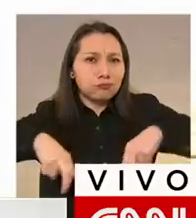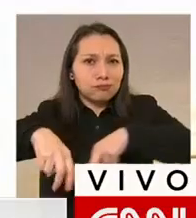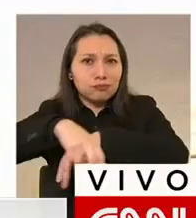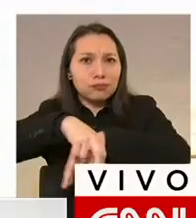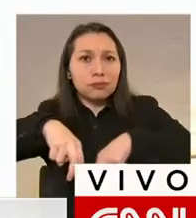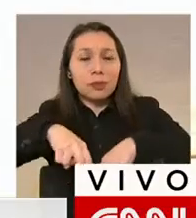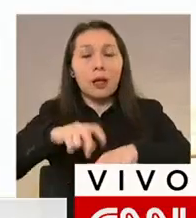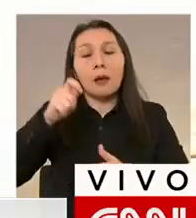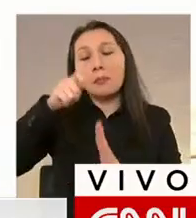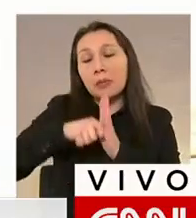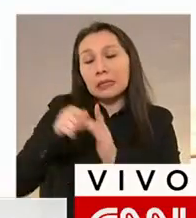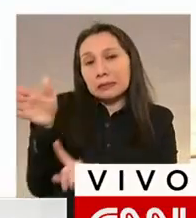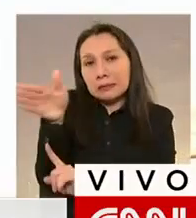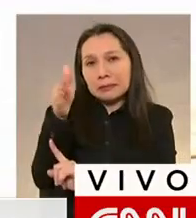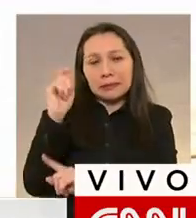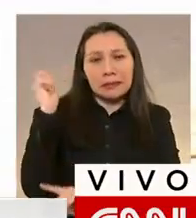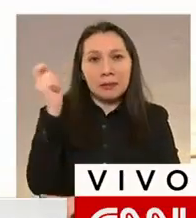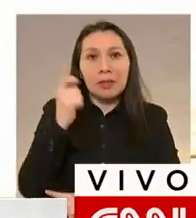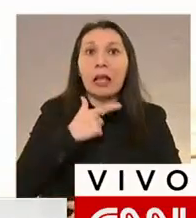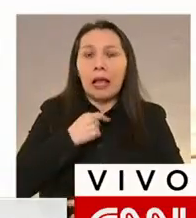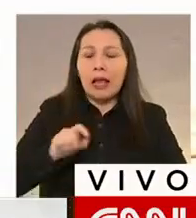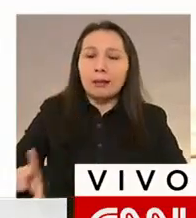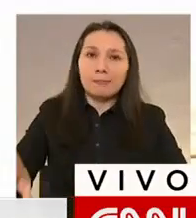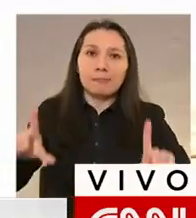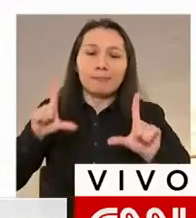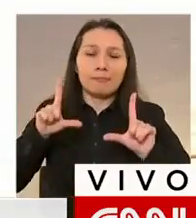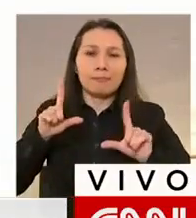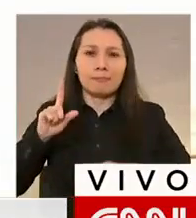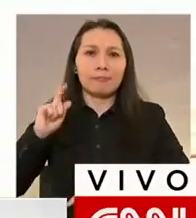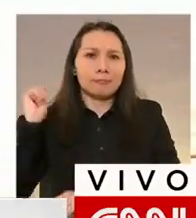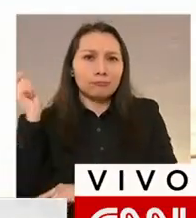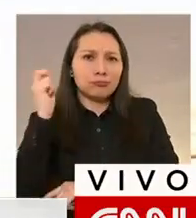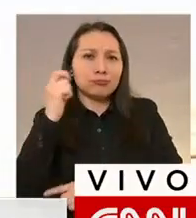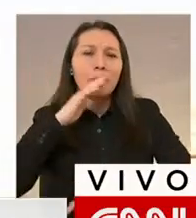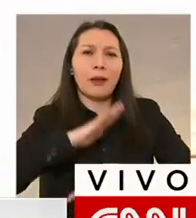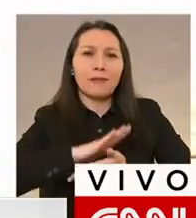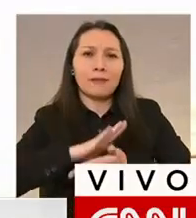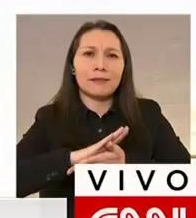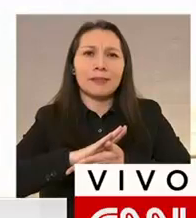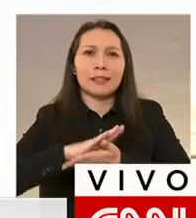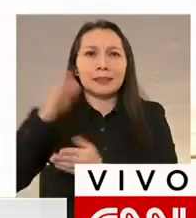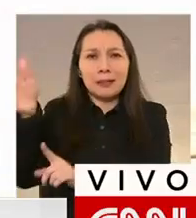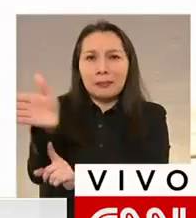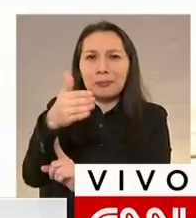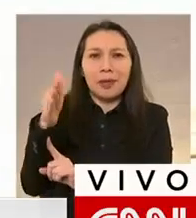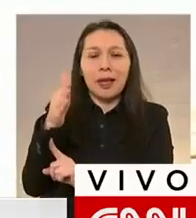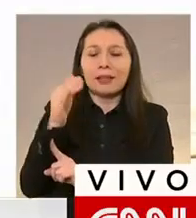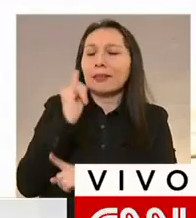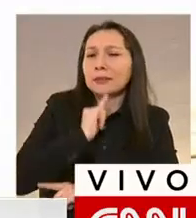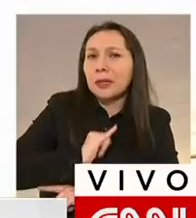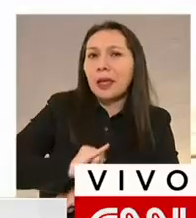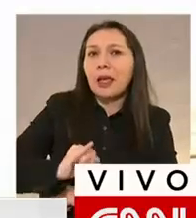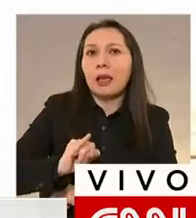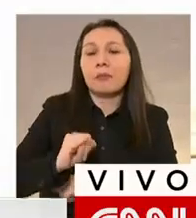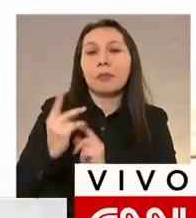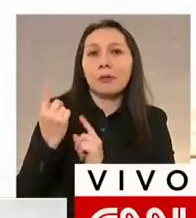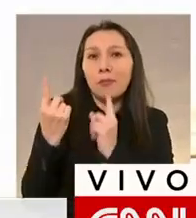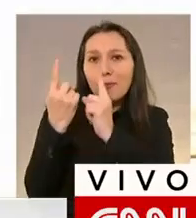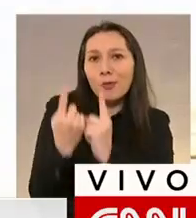septiembre, bueno, adquiere protagonismo engalanando nuestras fiestas patrias y que se practicó siempre en